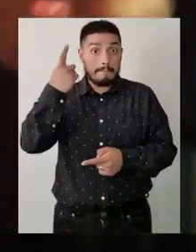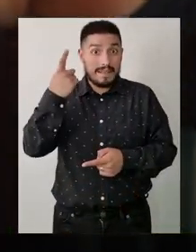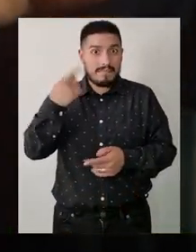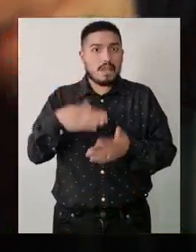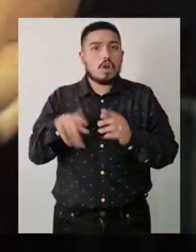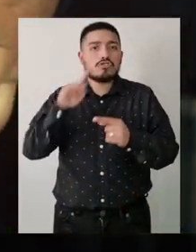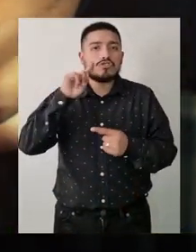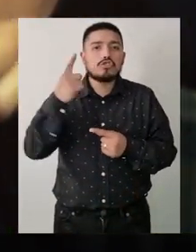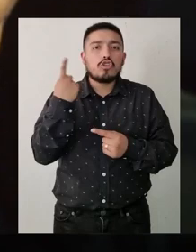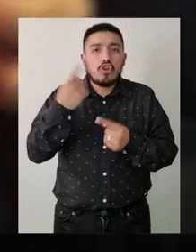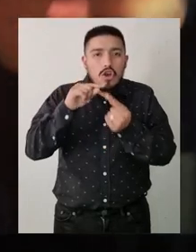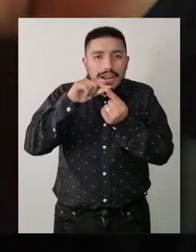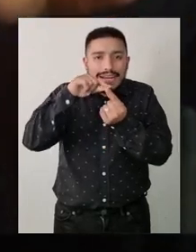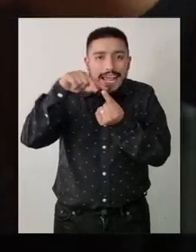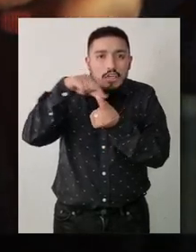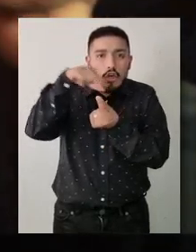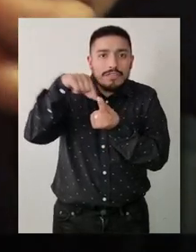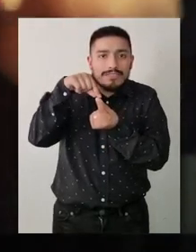redondito así.